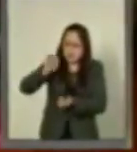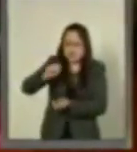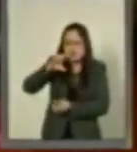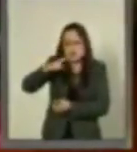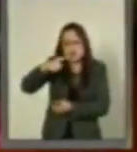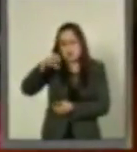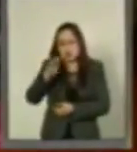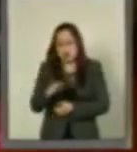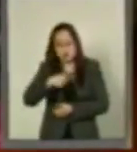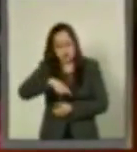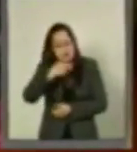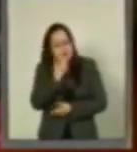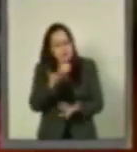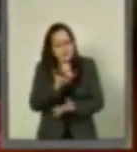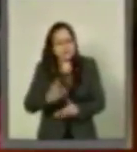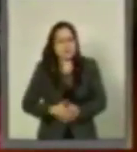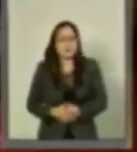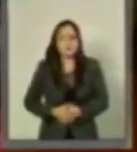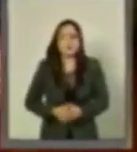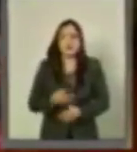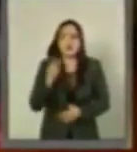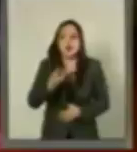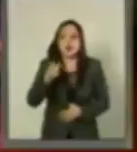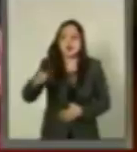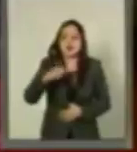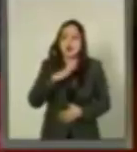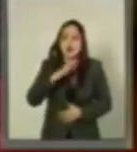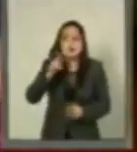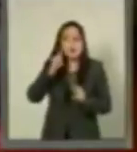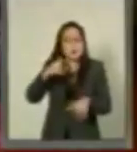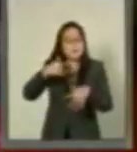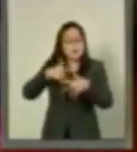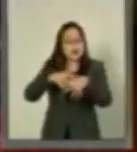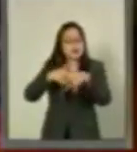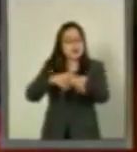Gobernación. Por eso usted verá que las marchas,